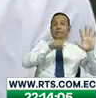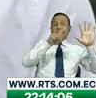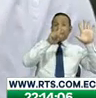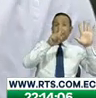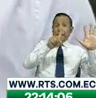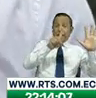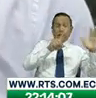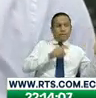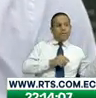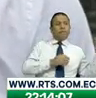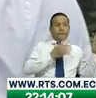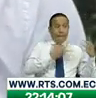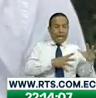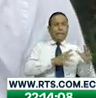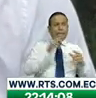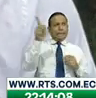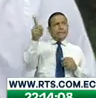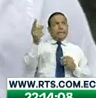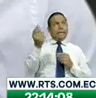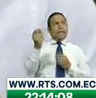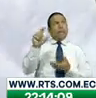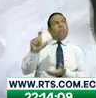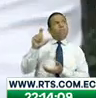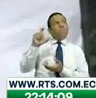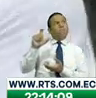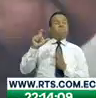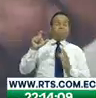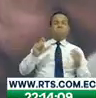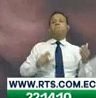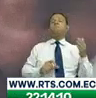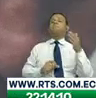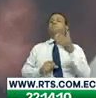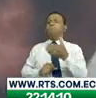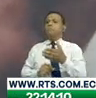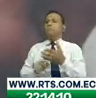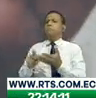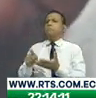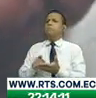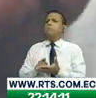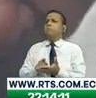a cobrar y les han manifestado que ellos ya han cobrado en otra ciudad.